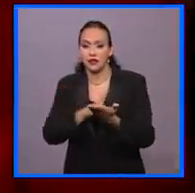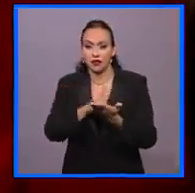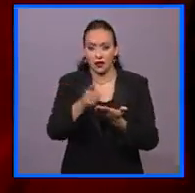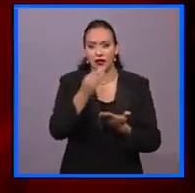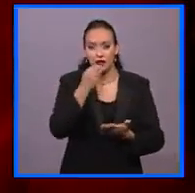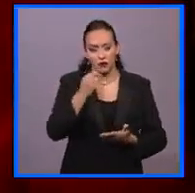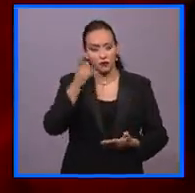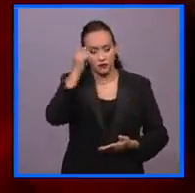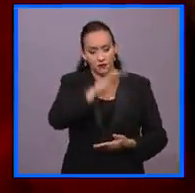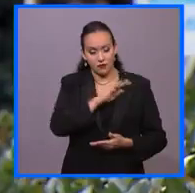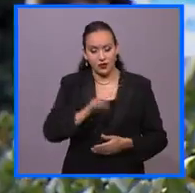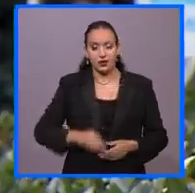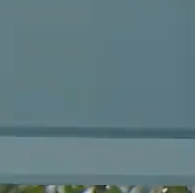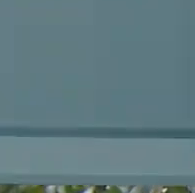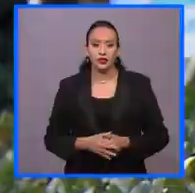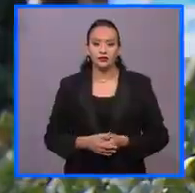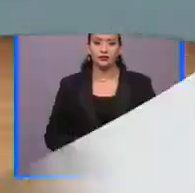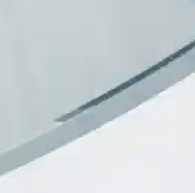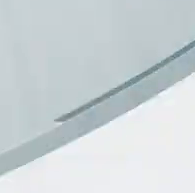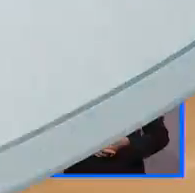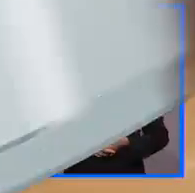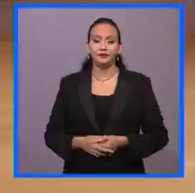de alimentos.